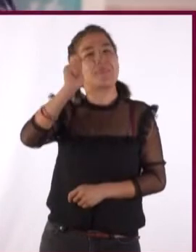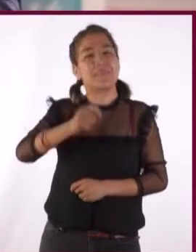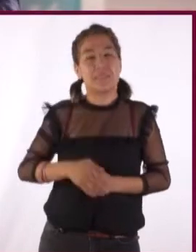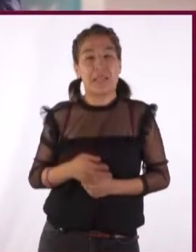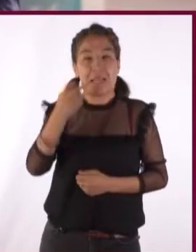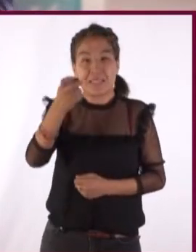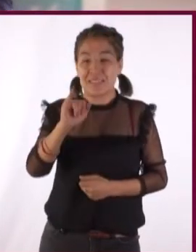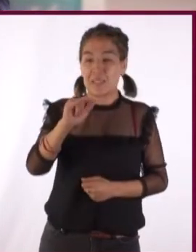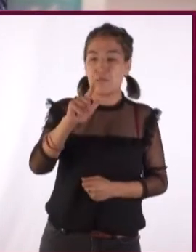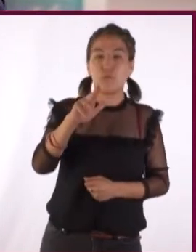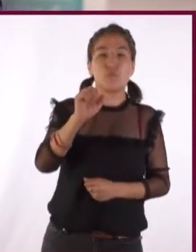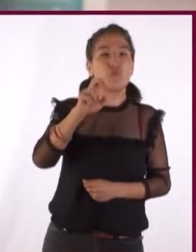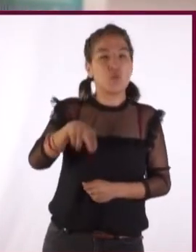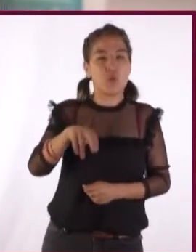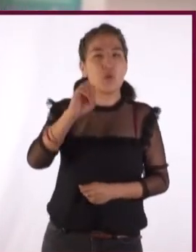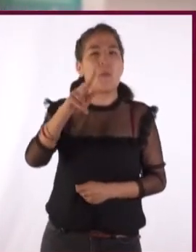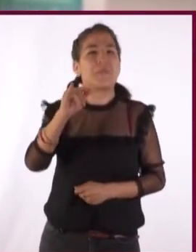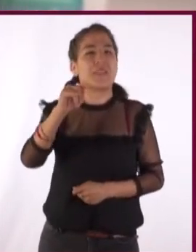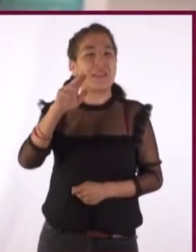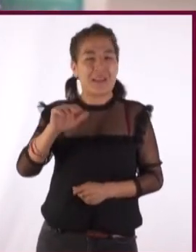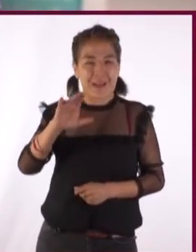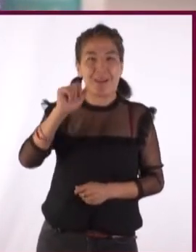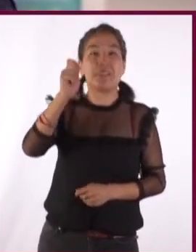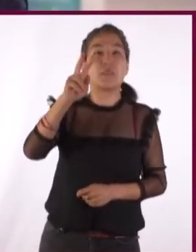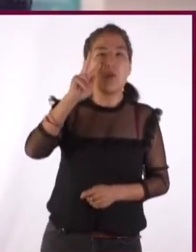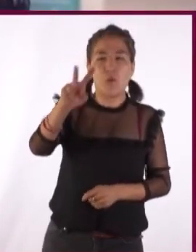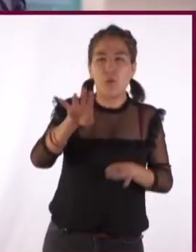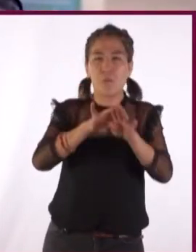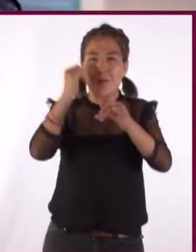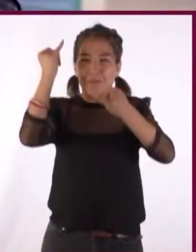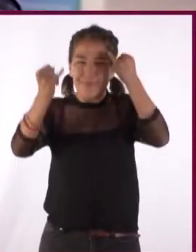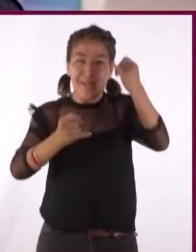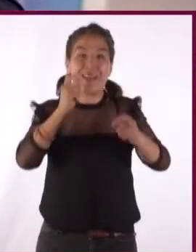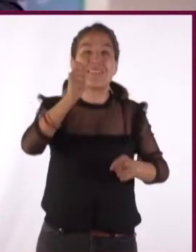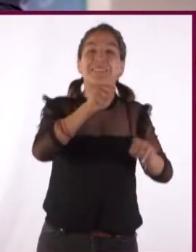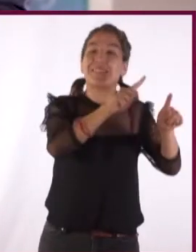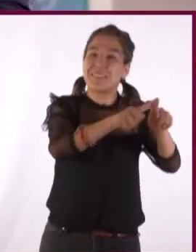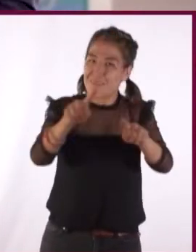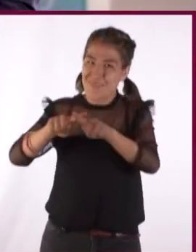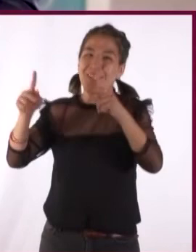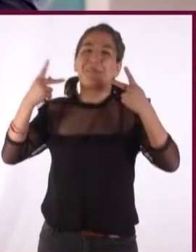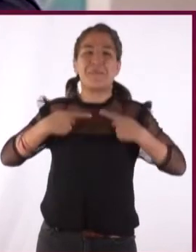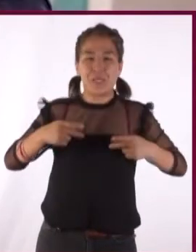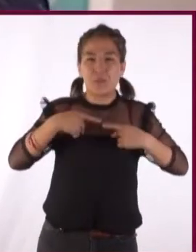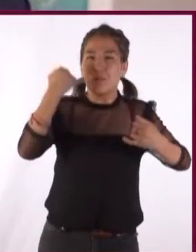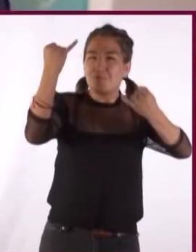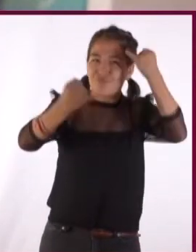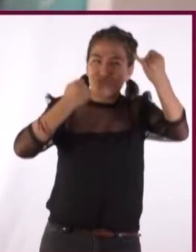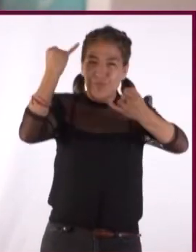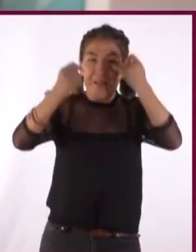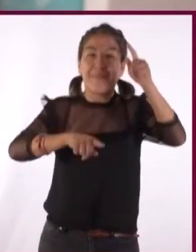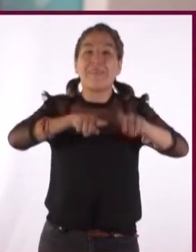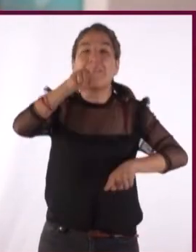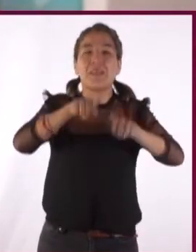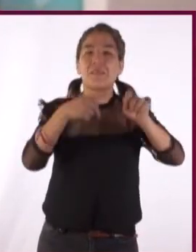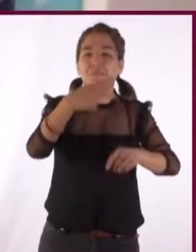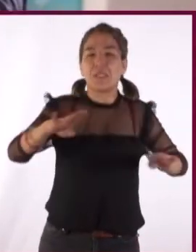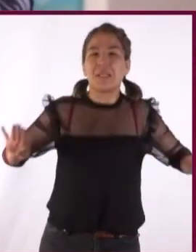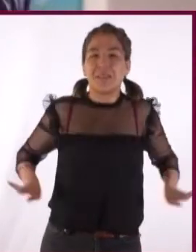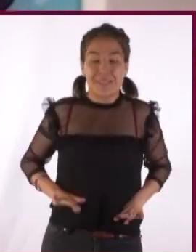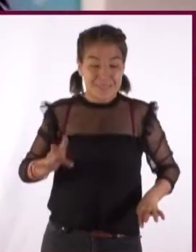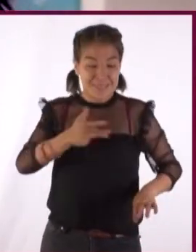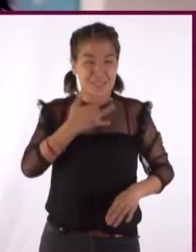aprendizaje que las ilusiones ópticas pueden ser muy variadas, que generan en cada persona sensaciones distintas relacionadas con su